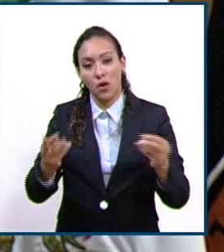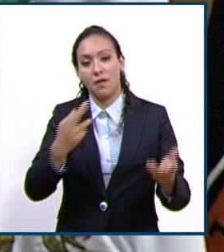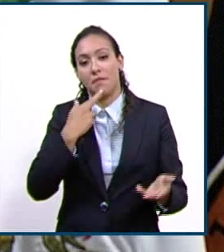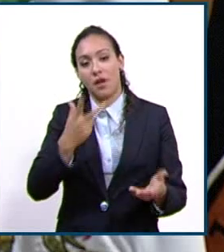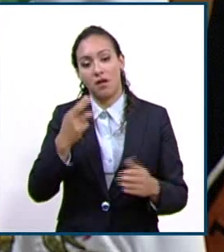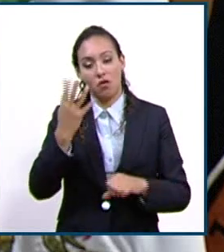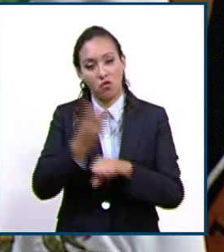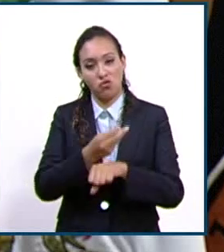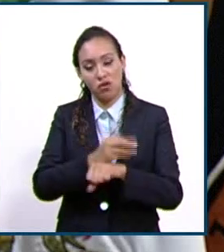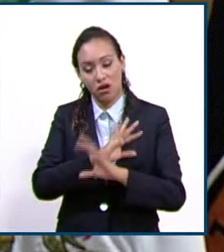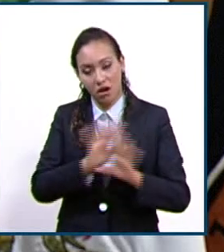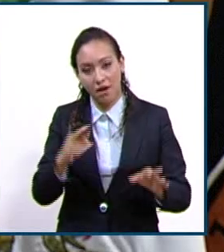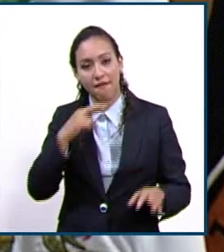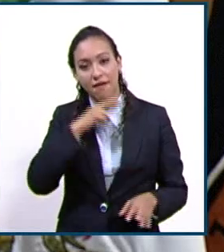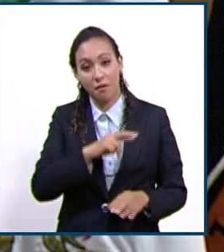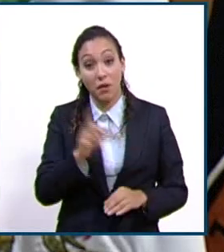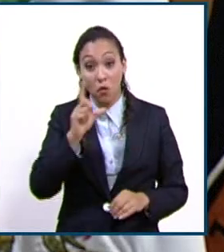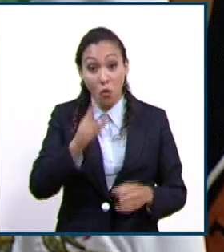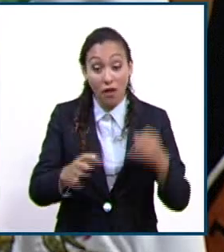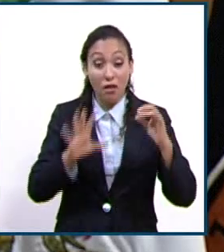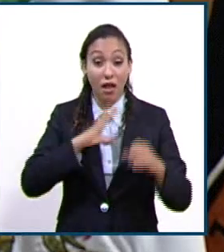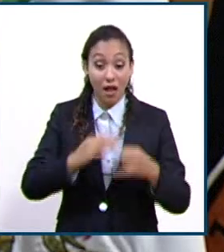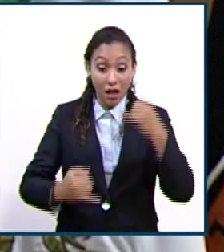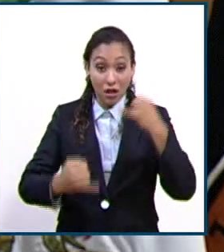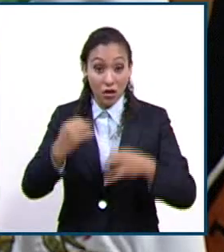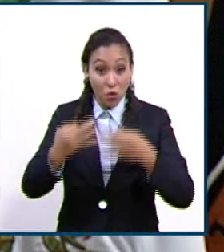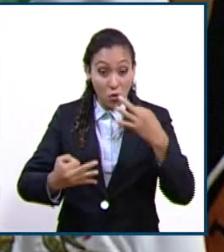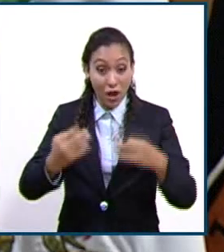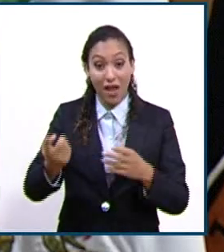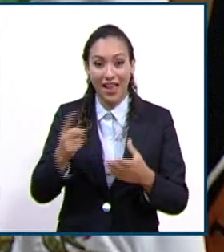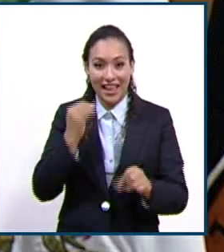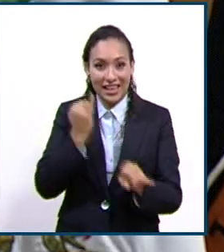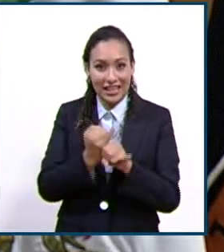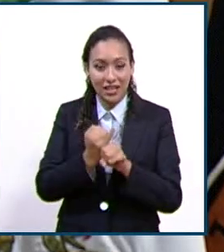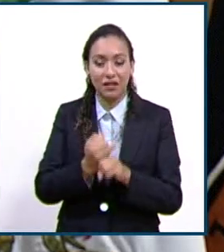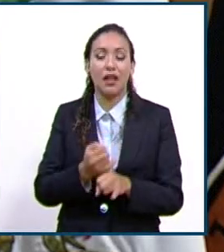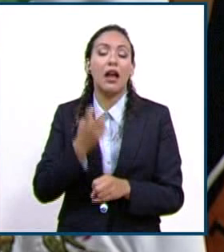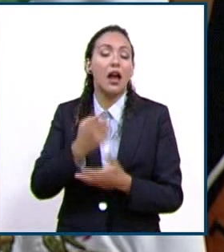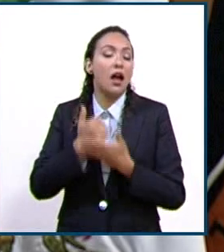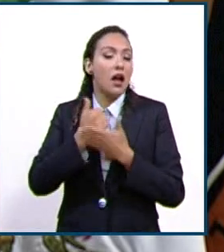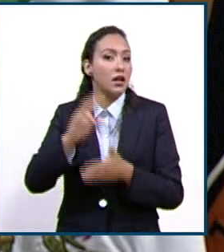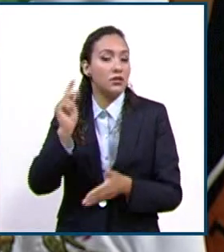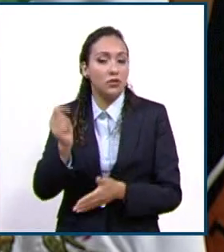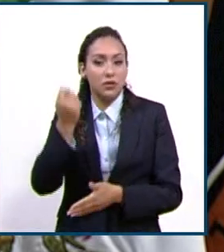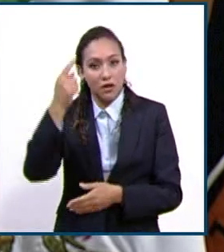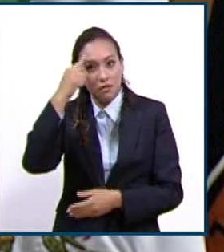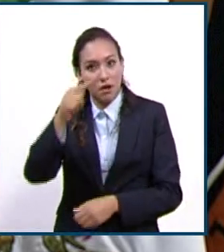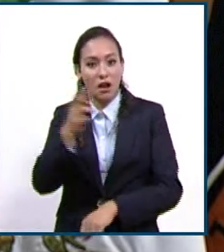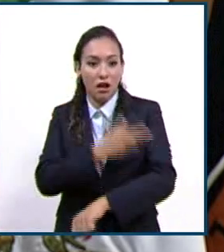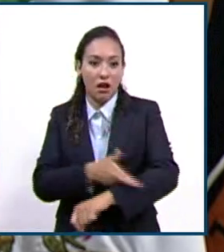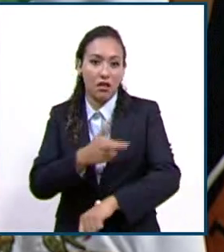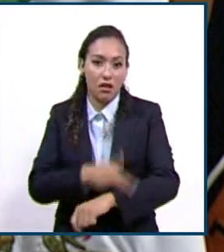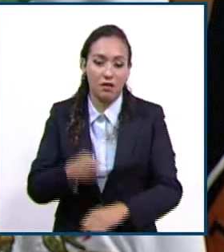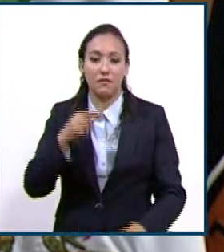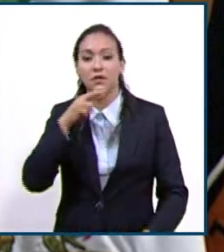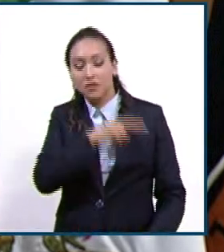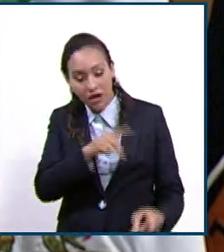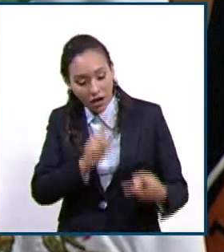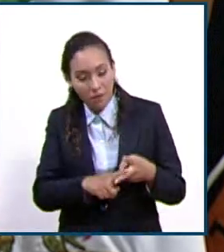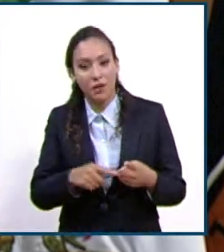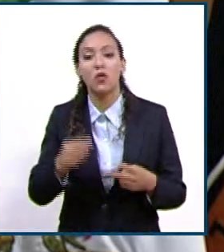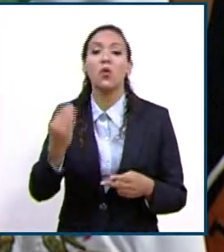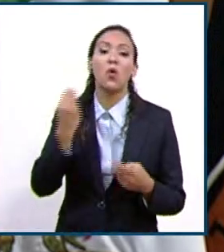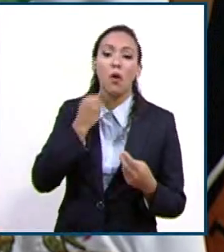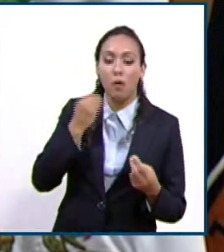modalidades de juicios en línea, la importancia que tendrá la mediación, el arbitraje, los medios alternativos,